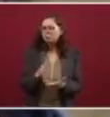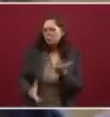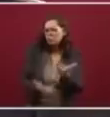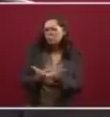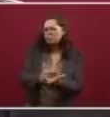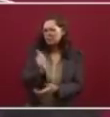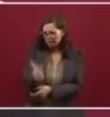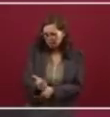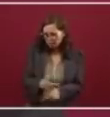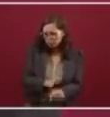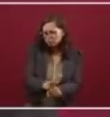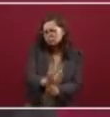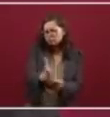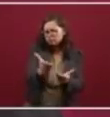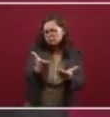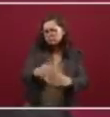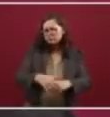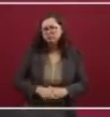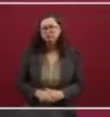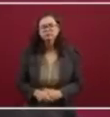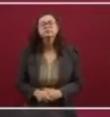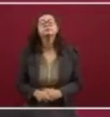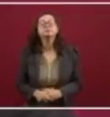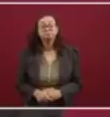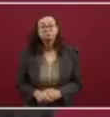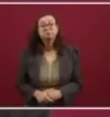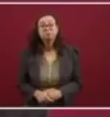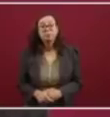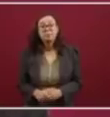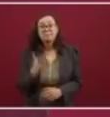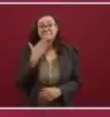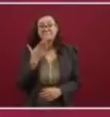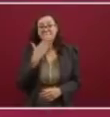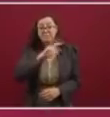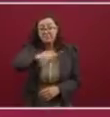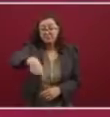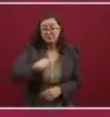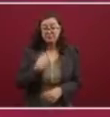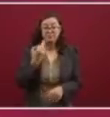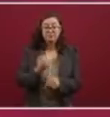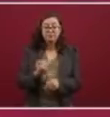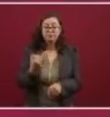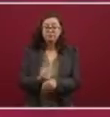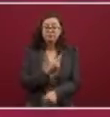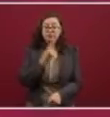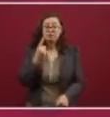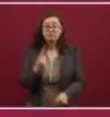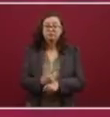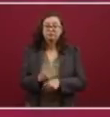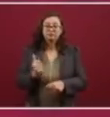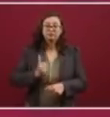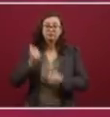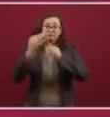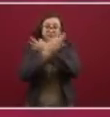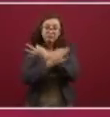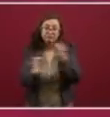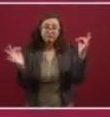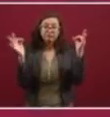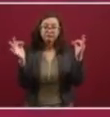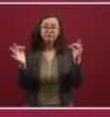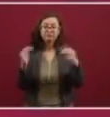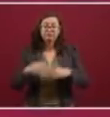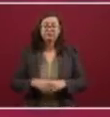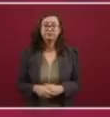propuesta? Miren, es buena la pregunta porque me da oportunidad de informar que